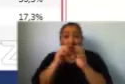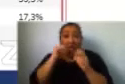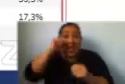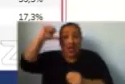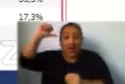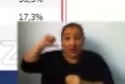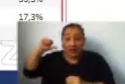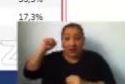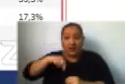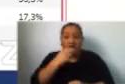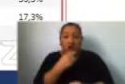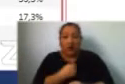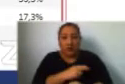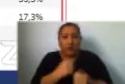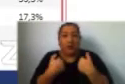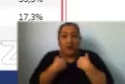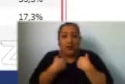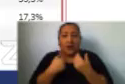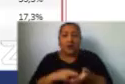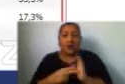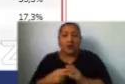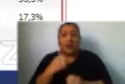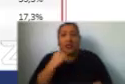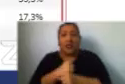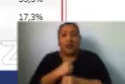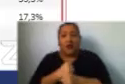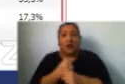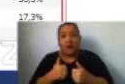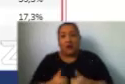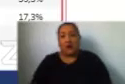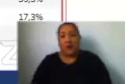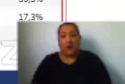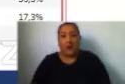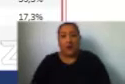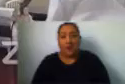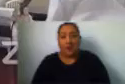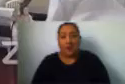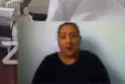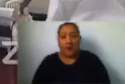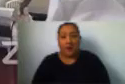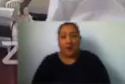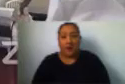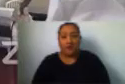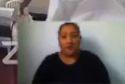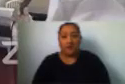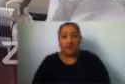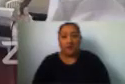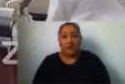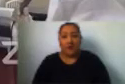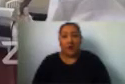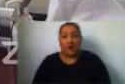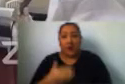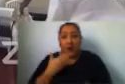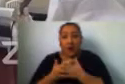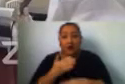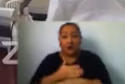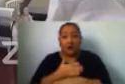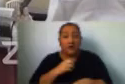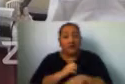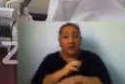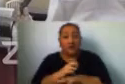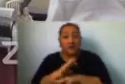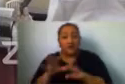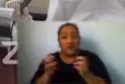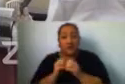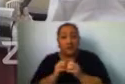hospital tenga el funcionamiento debido. Gracias a nuestra intervención y a partir de todas las recomendaciones, el día de